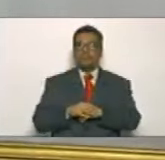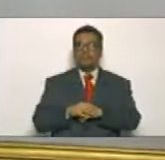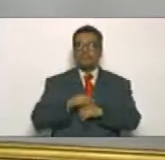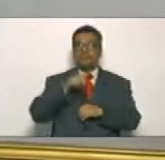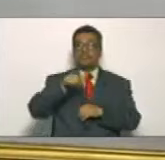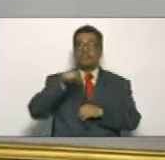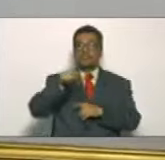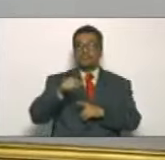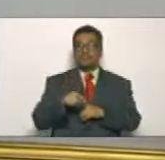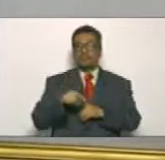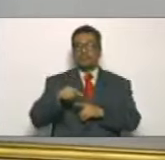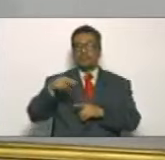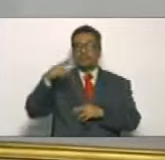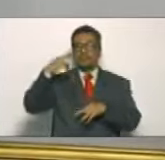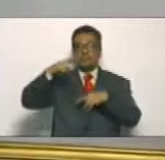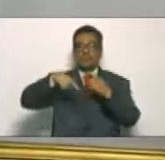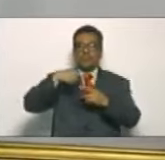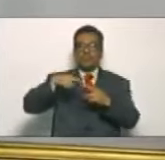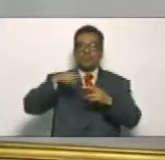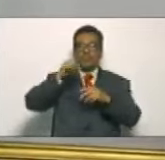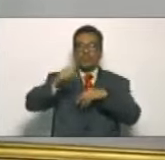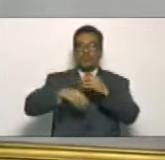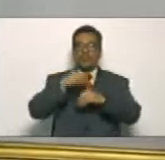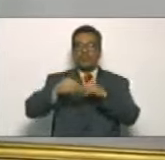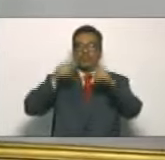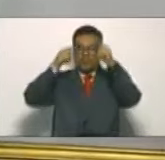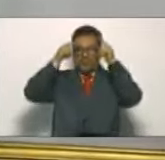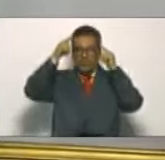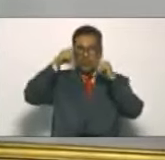promovidas todo por la revolución, por el comandante Chávez.